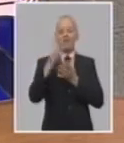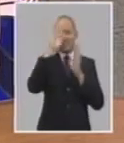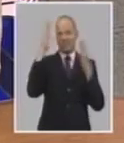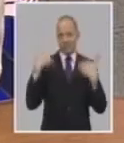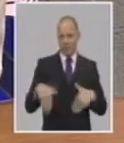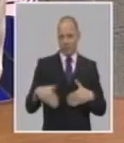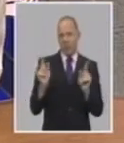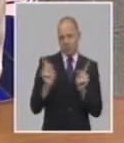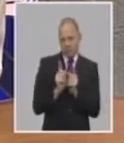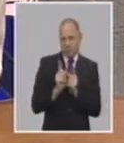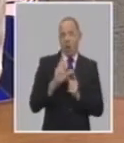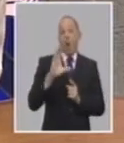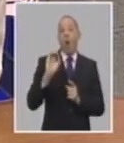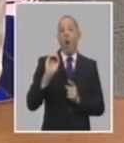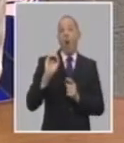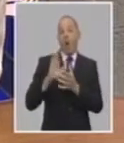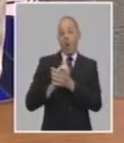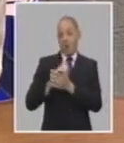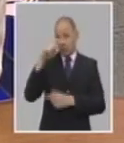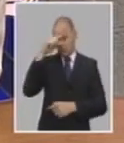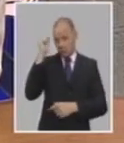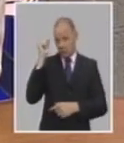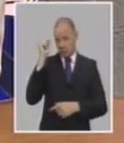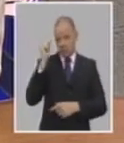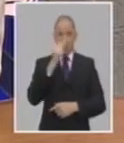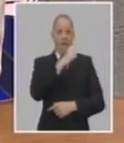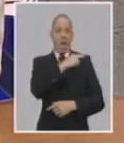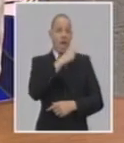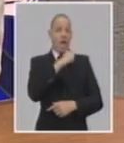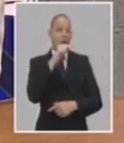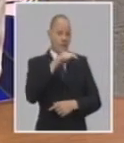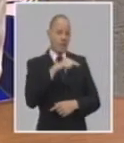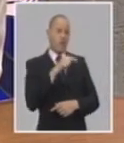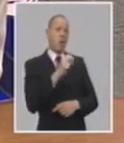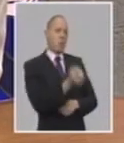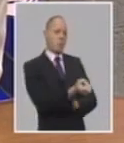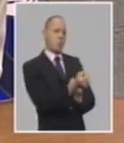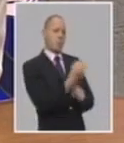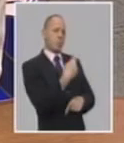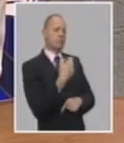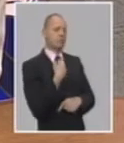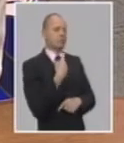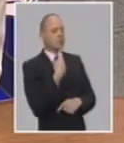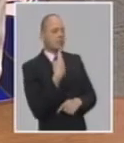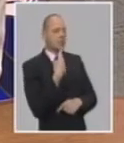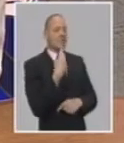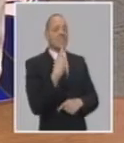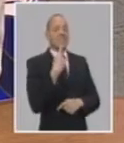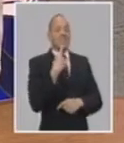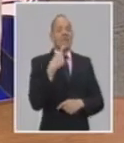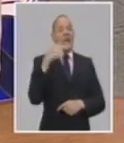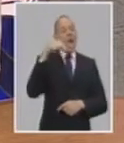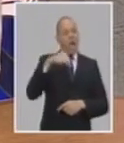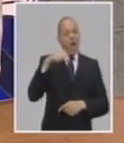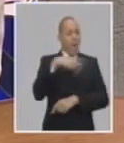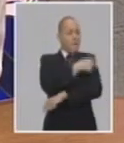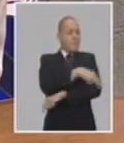dice, el director general de la OMS plantea que ningún país puede resolver esta crisis